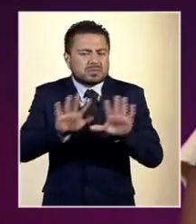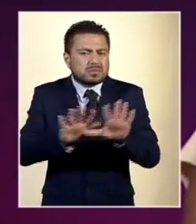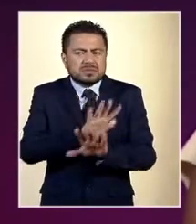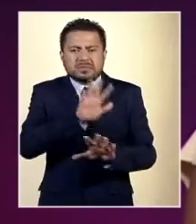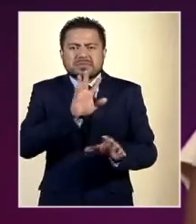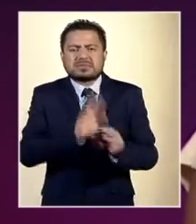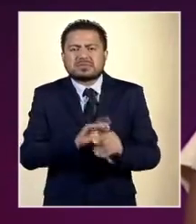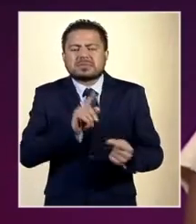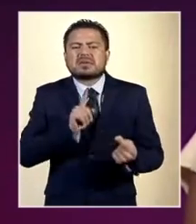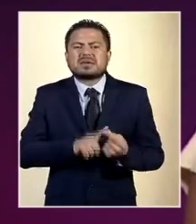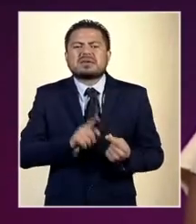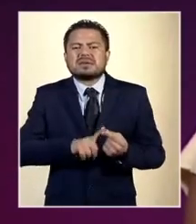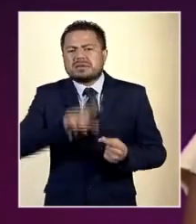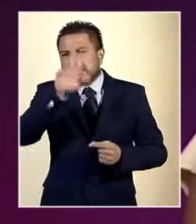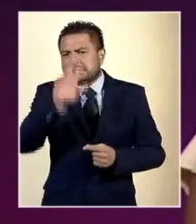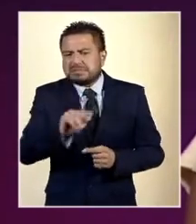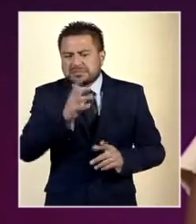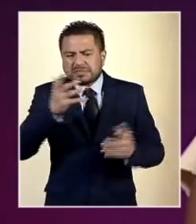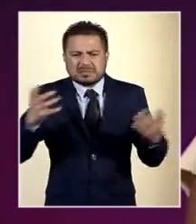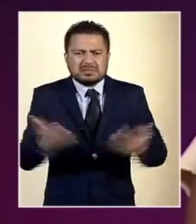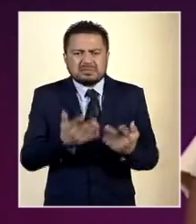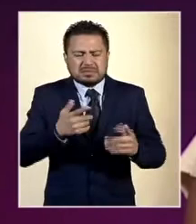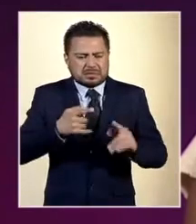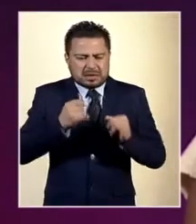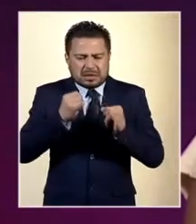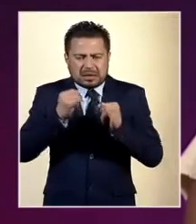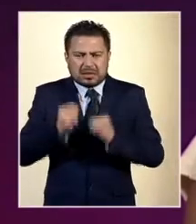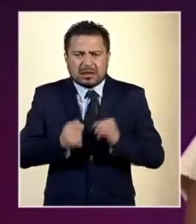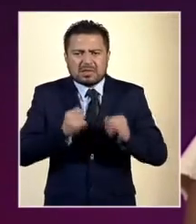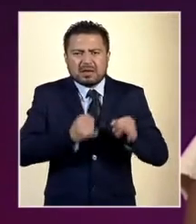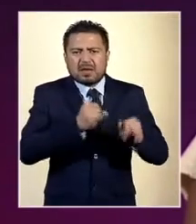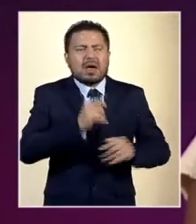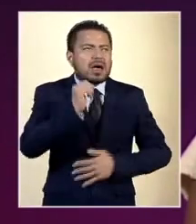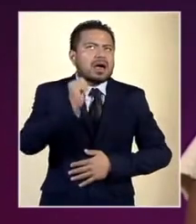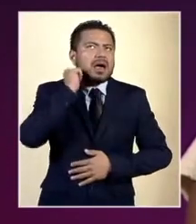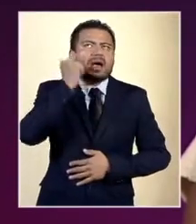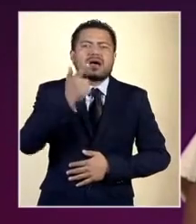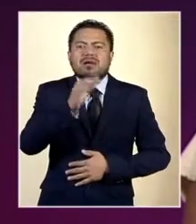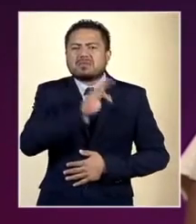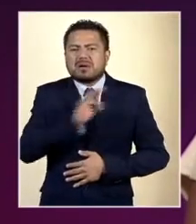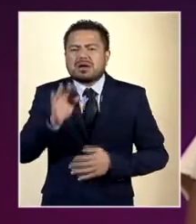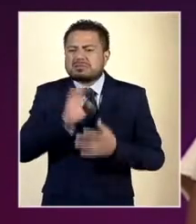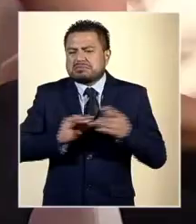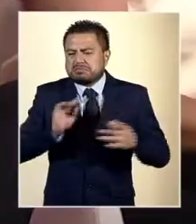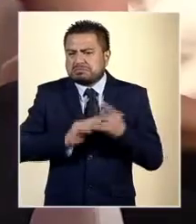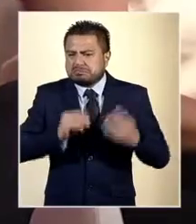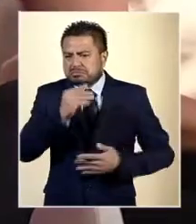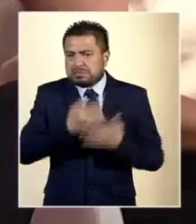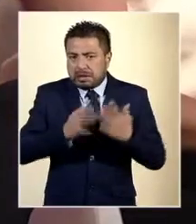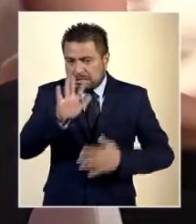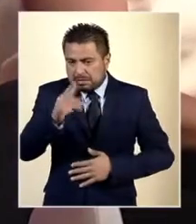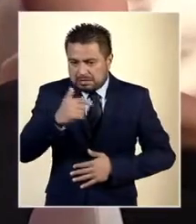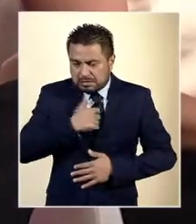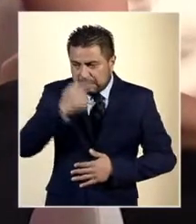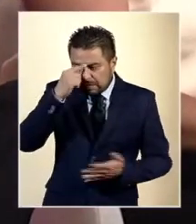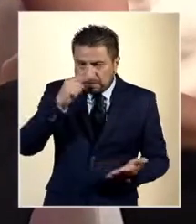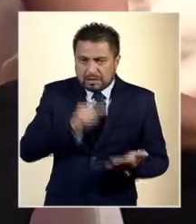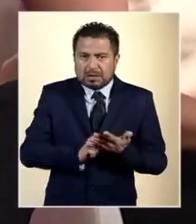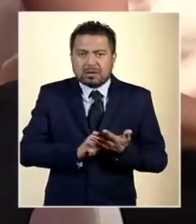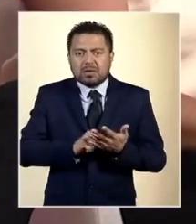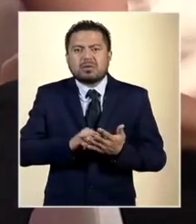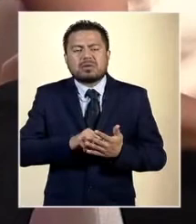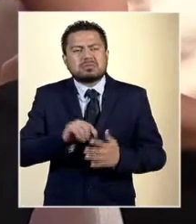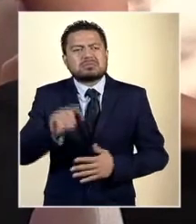todo que no es una cuestión individual, que no es algo que se pueda explicar, creo yo, desde